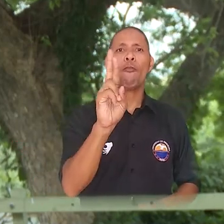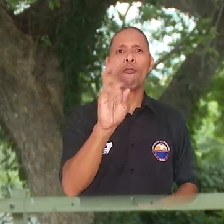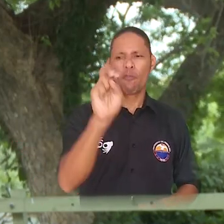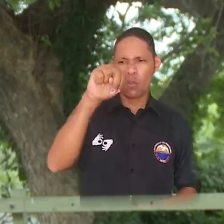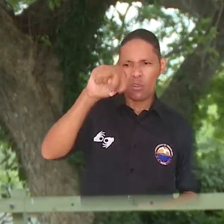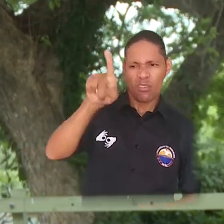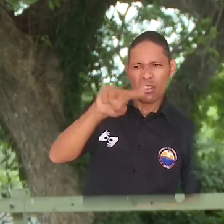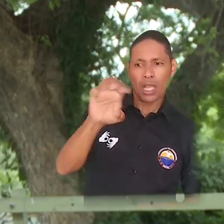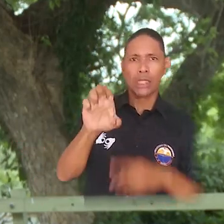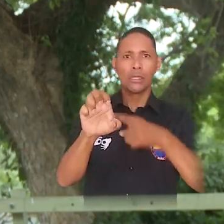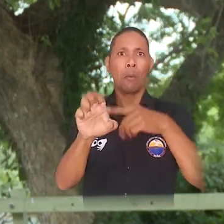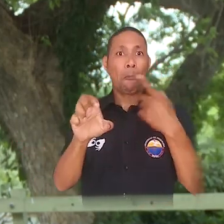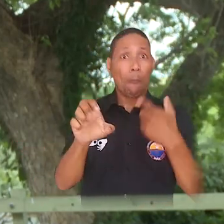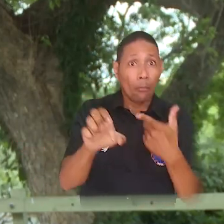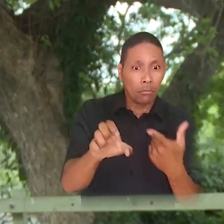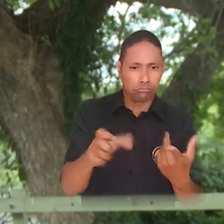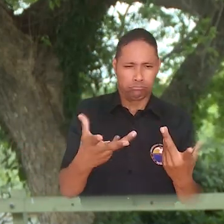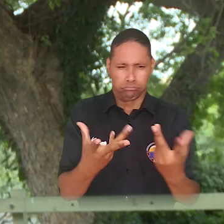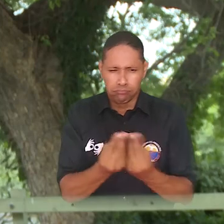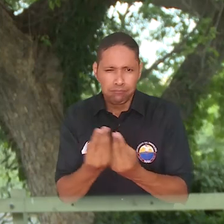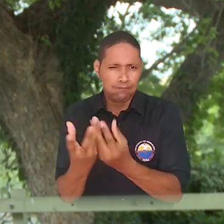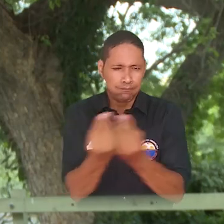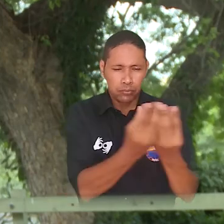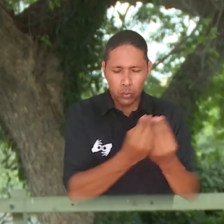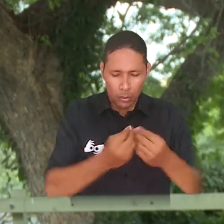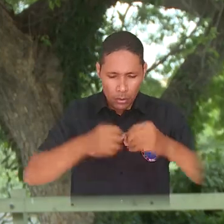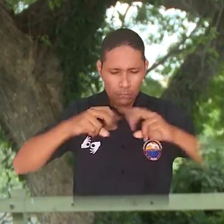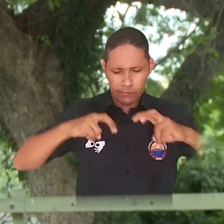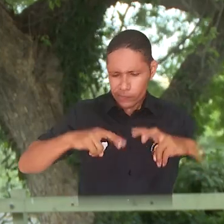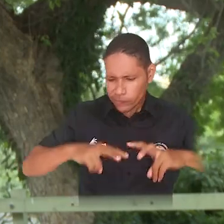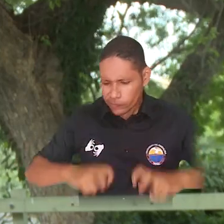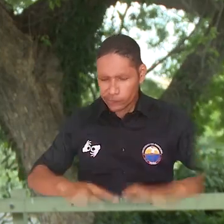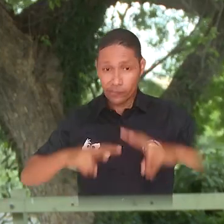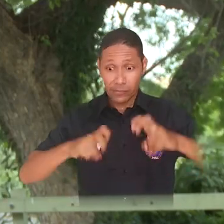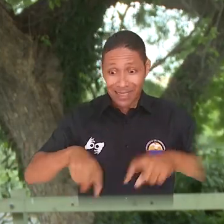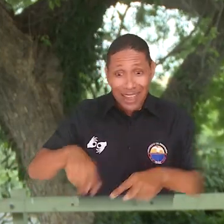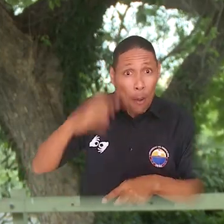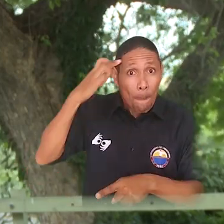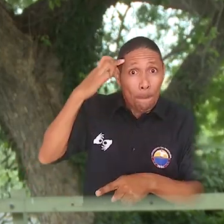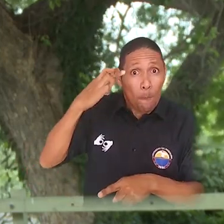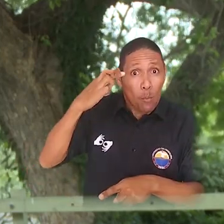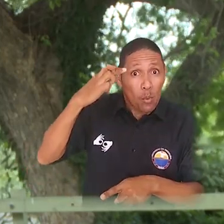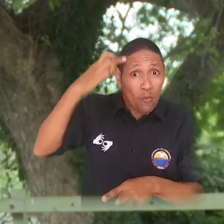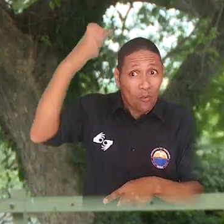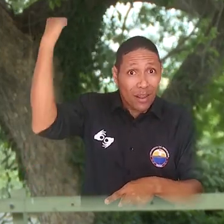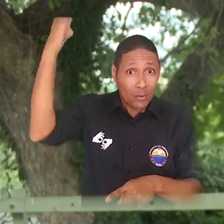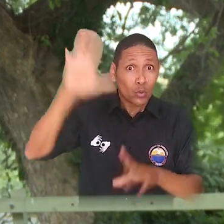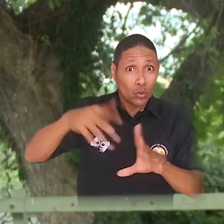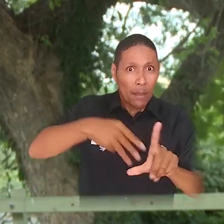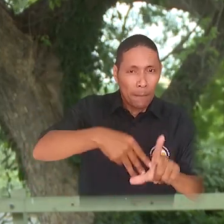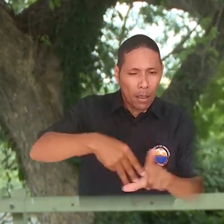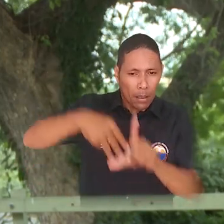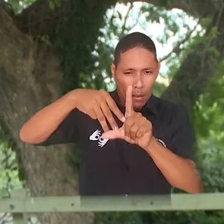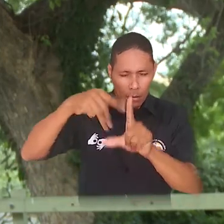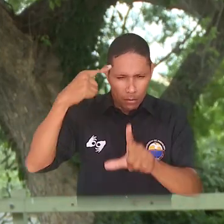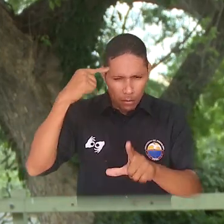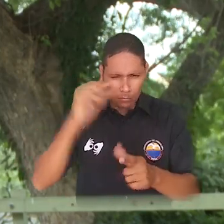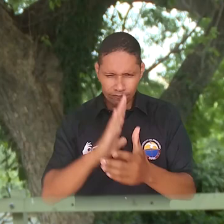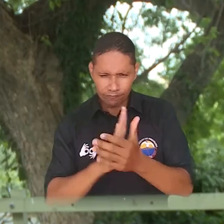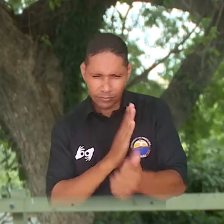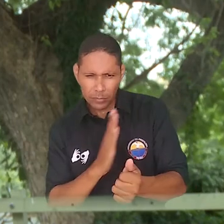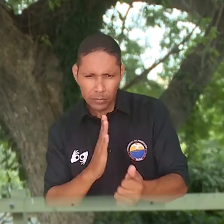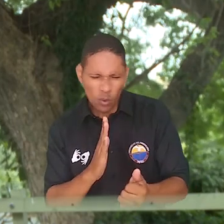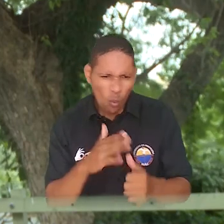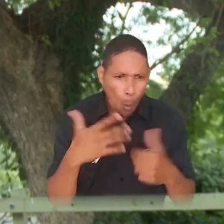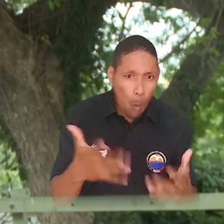que dedica su contenido académico a la formación en investigación que permite a los profesionales disponer sus capacidades